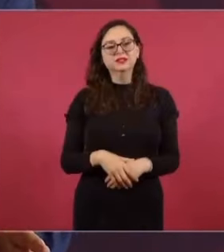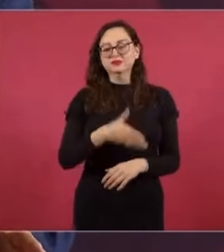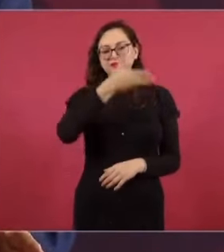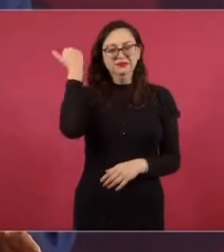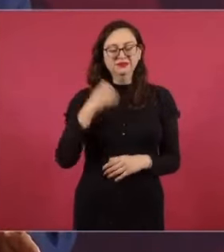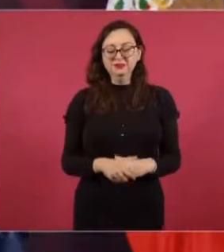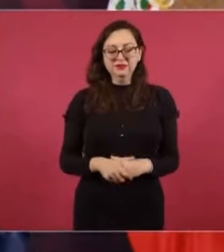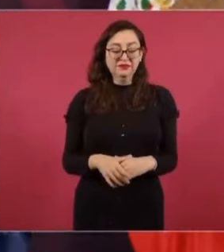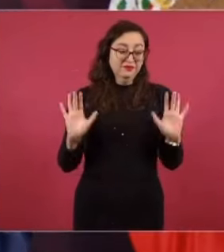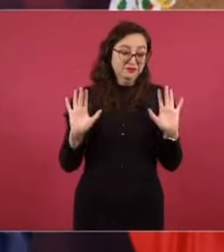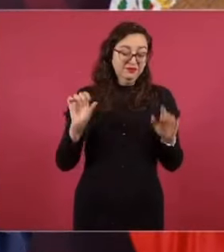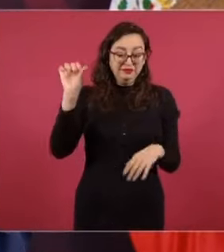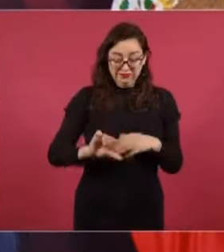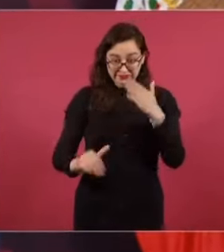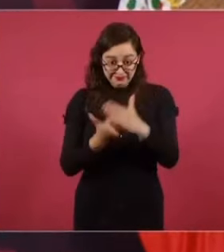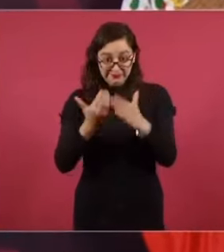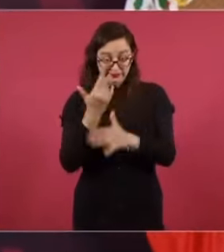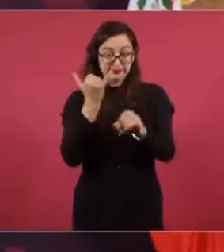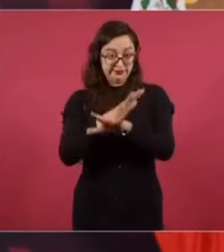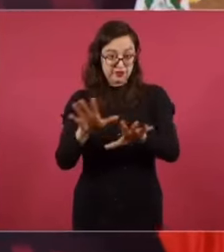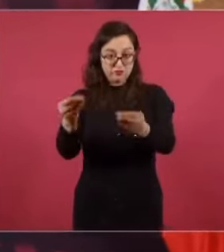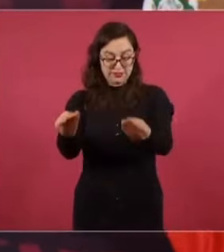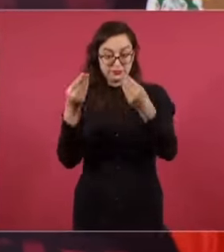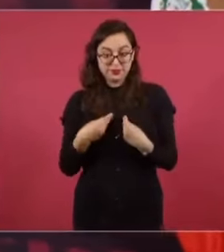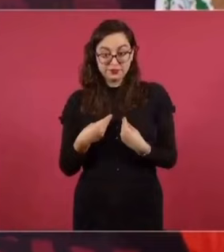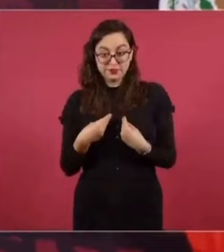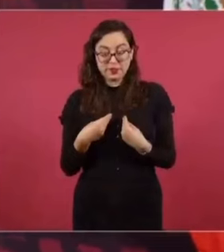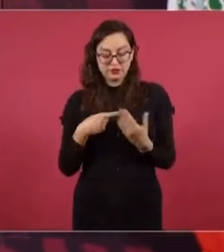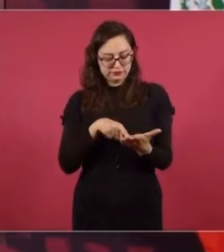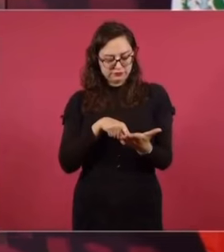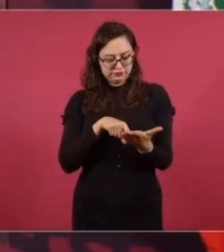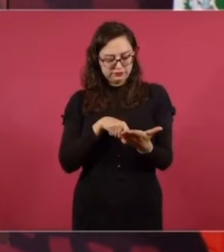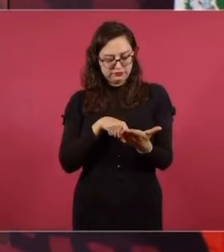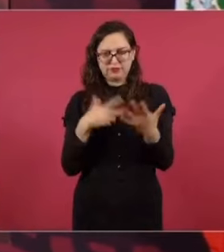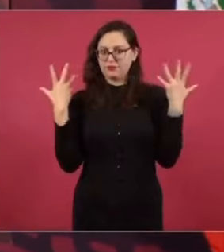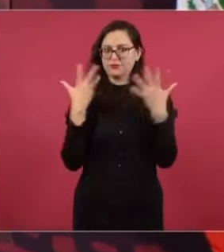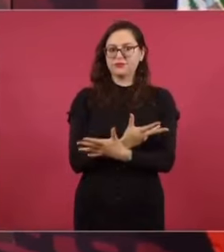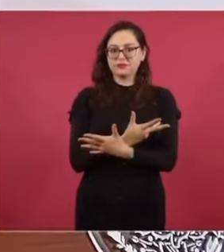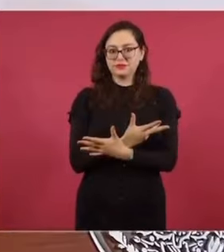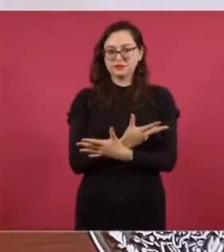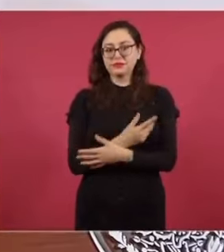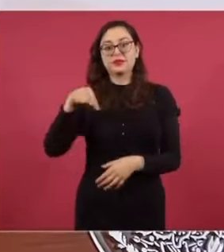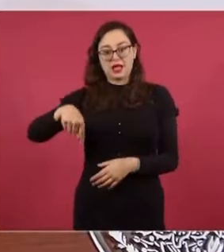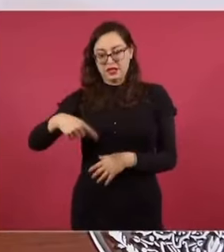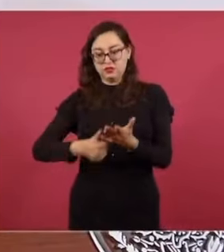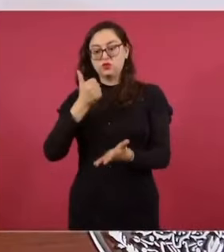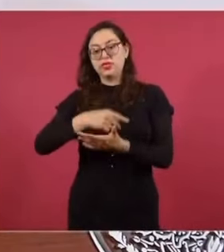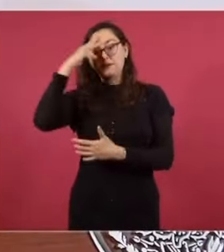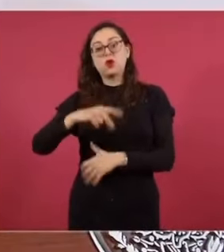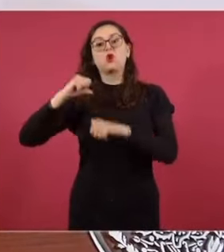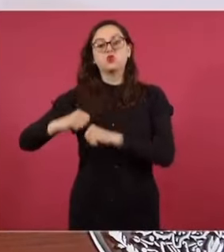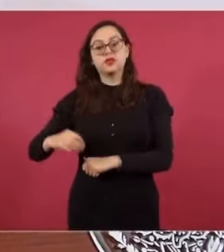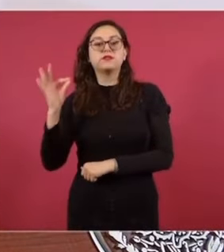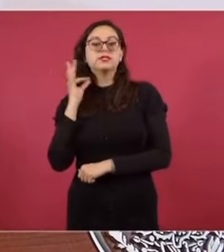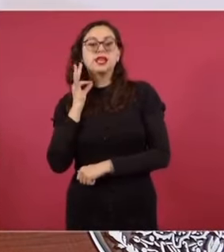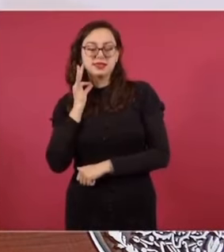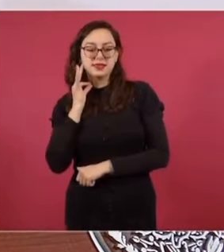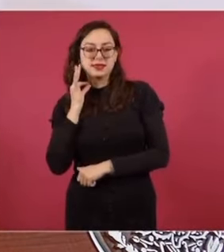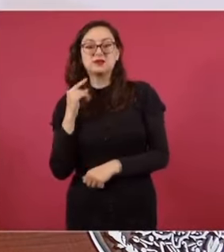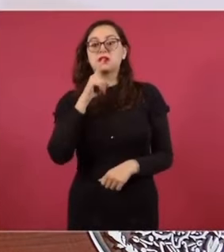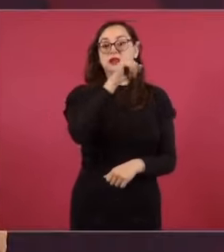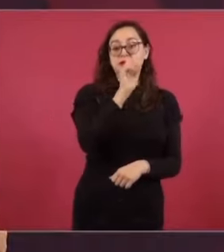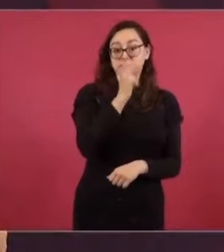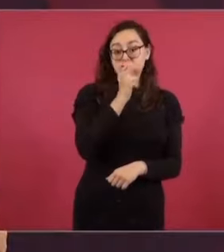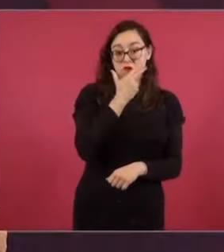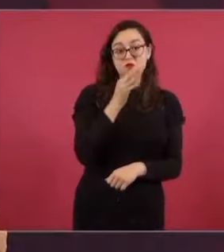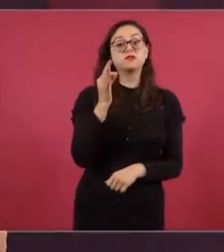se informó en la mañana es de que, sin informarle, sin decirle nada a la Procuraduría de la Ciudad de México,